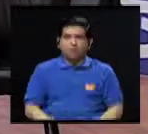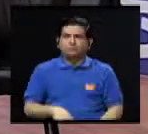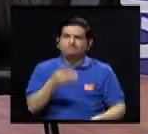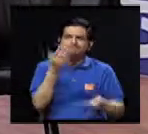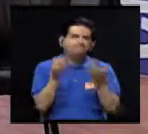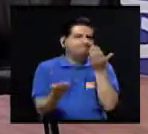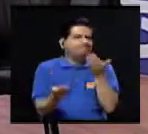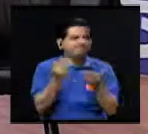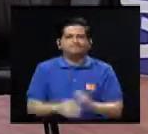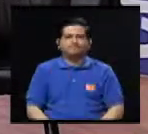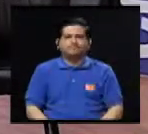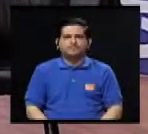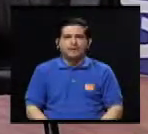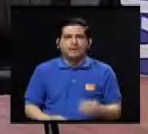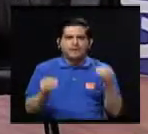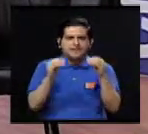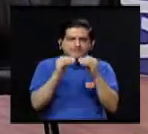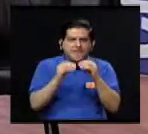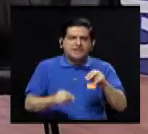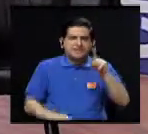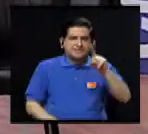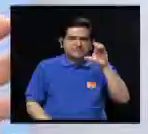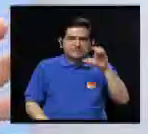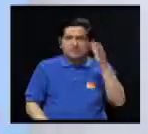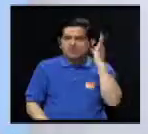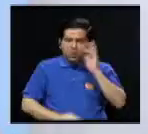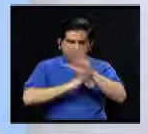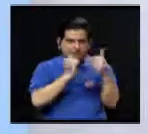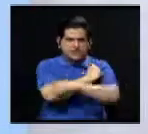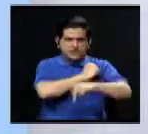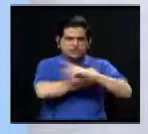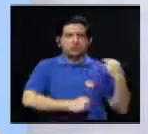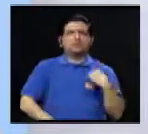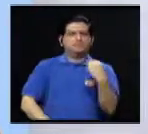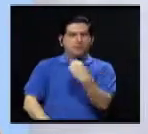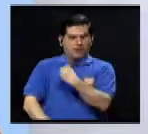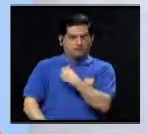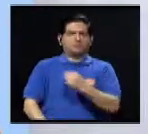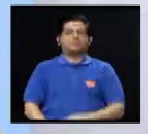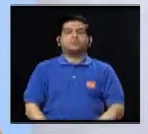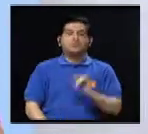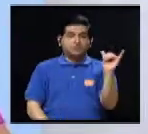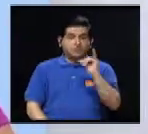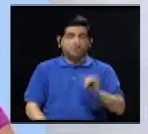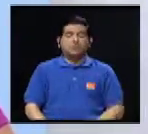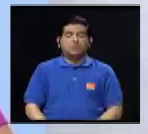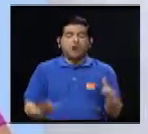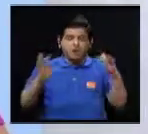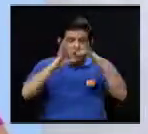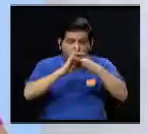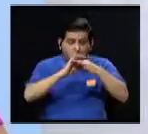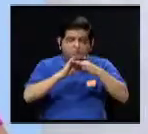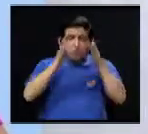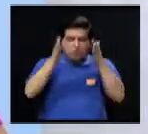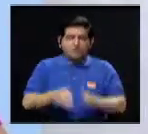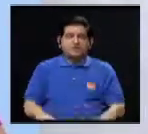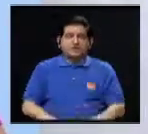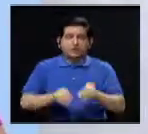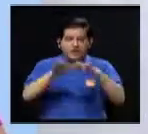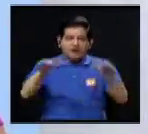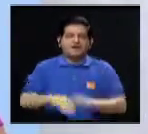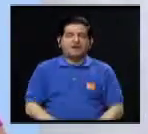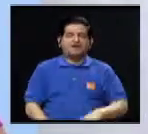digamos, la conforman más de 100 mujeres de todo el país. Y esto por también la coordinadora de la red, Alejandra